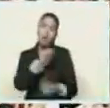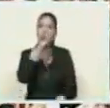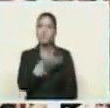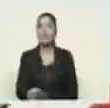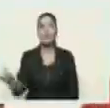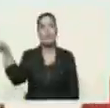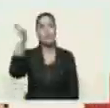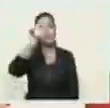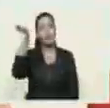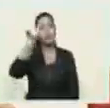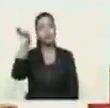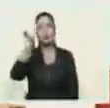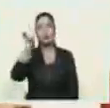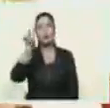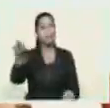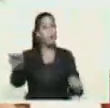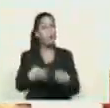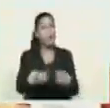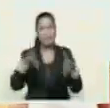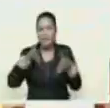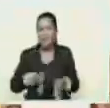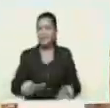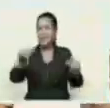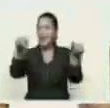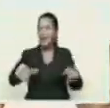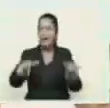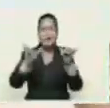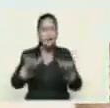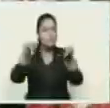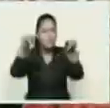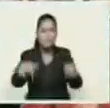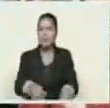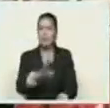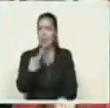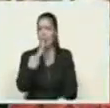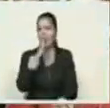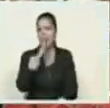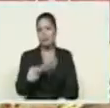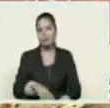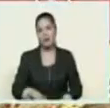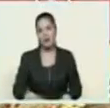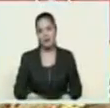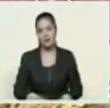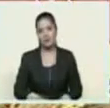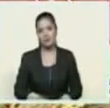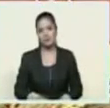mencionando como si hubiera nacido aquí mismo en marina